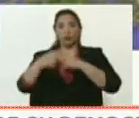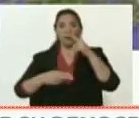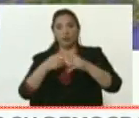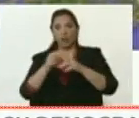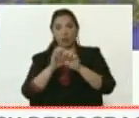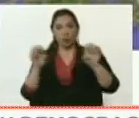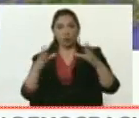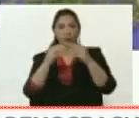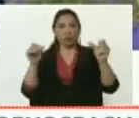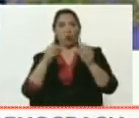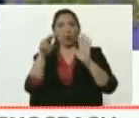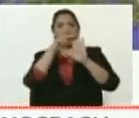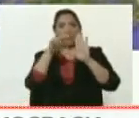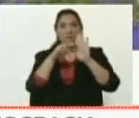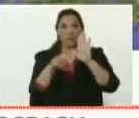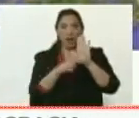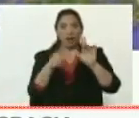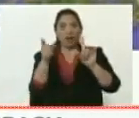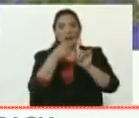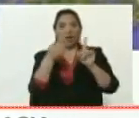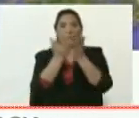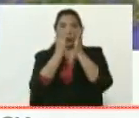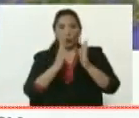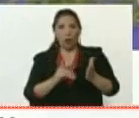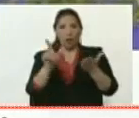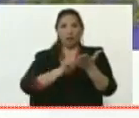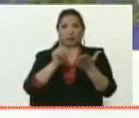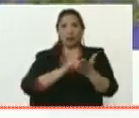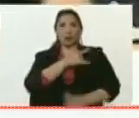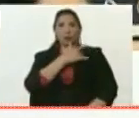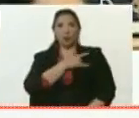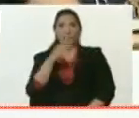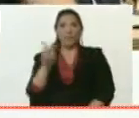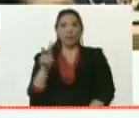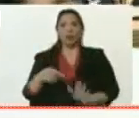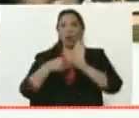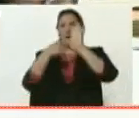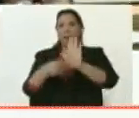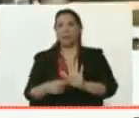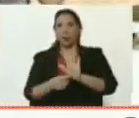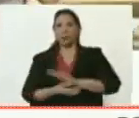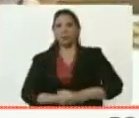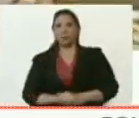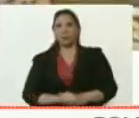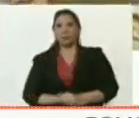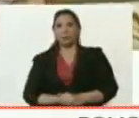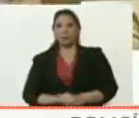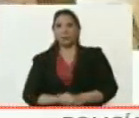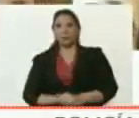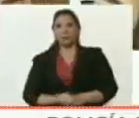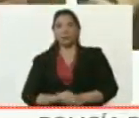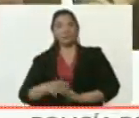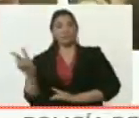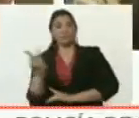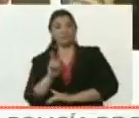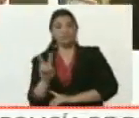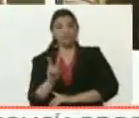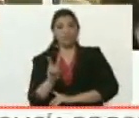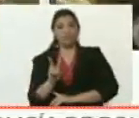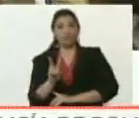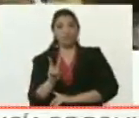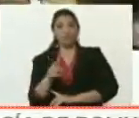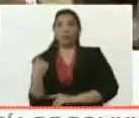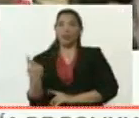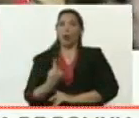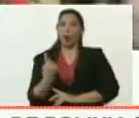en todos sus niveles, primaria, secundaria y universitario. Y Venezuela es ejemplo de eso. En Venezuela, el